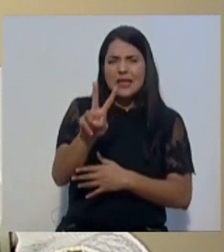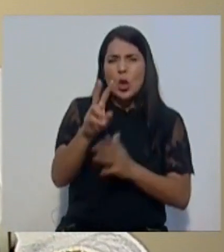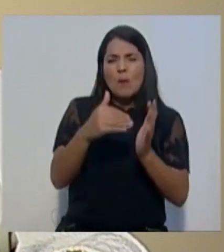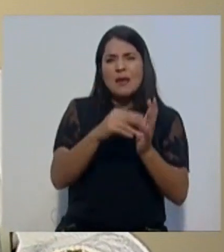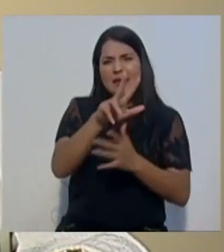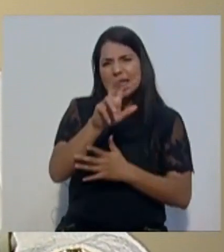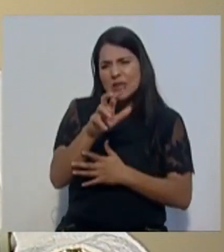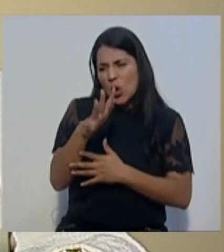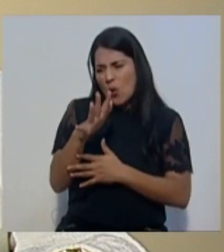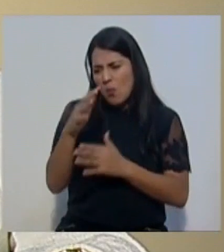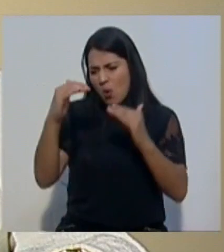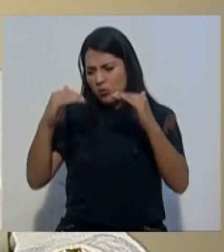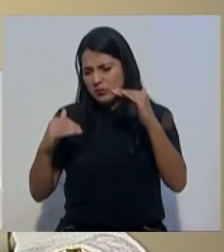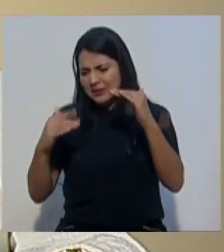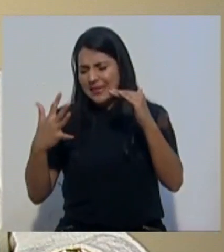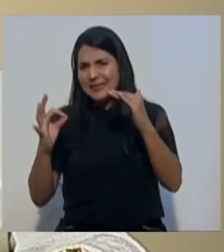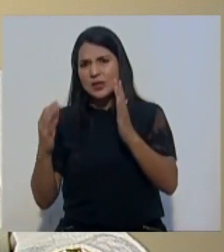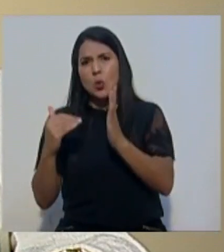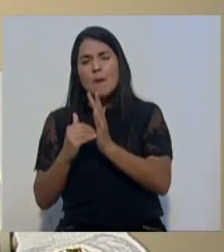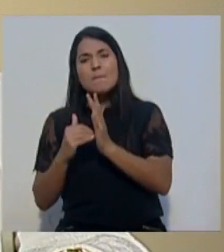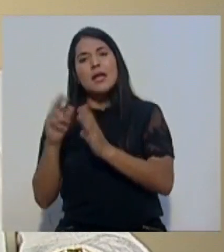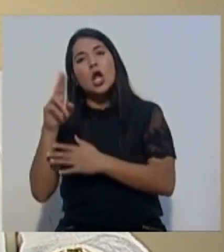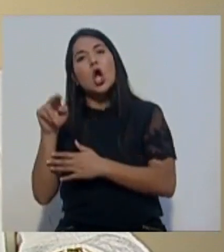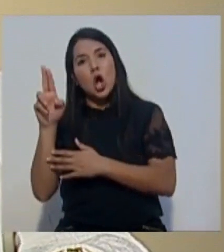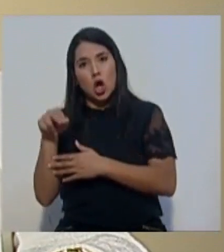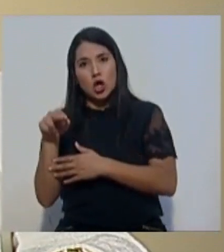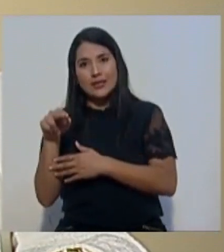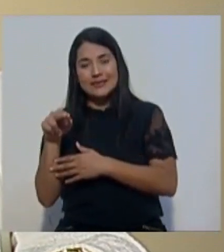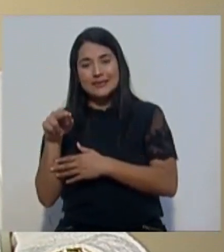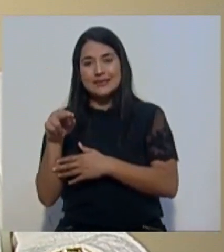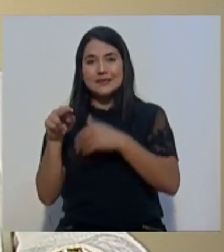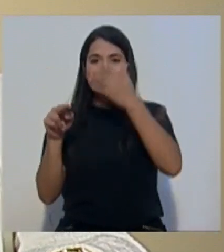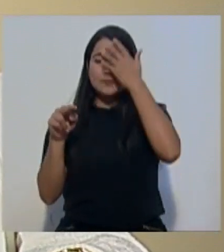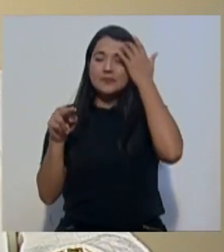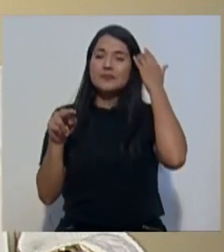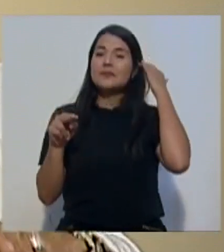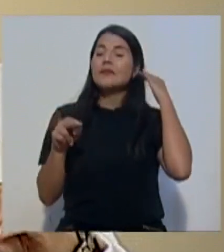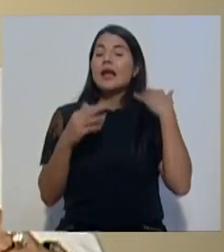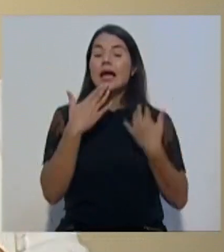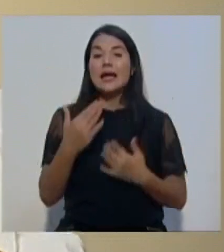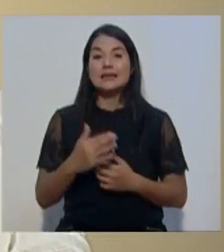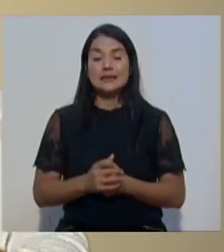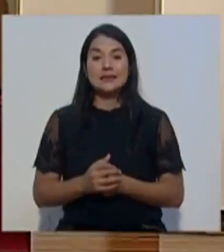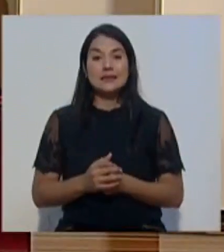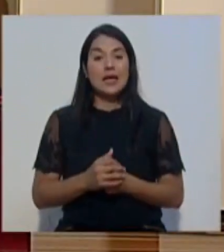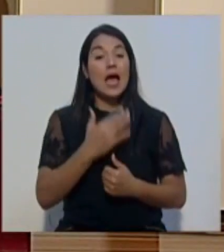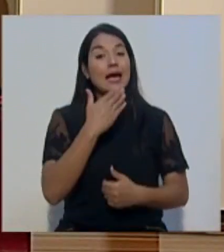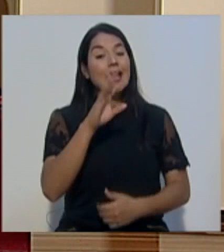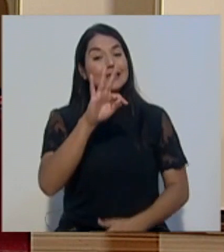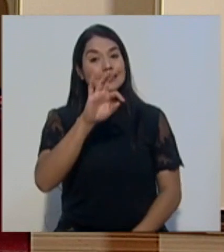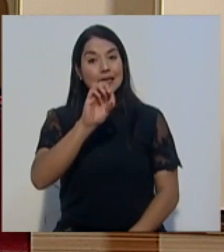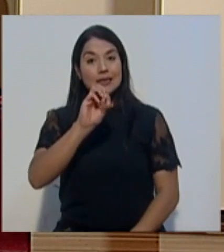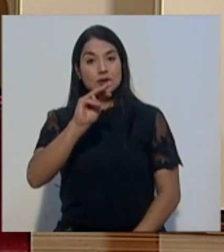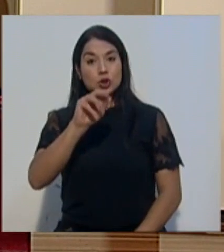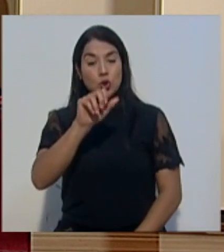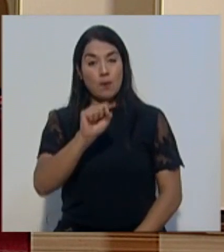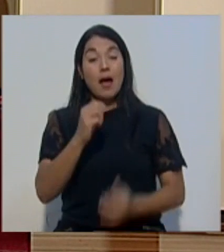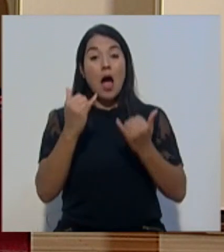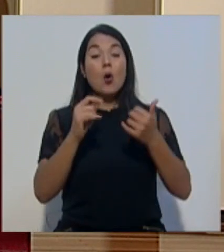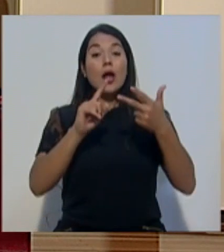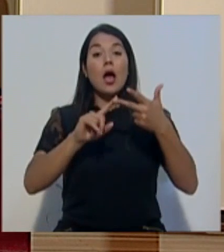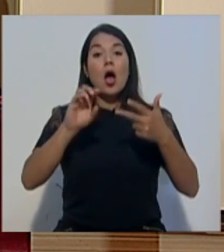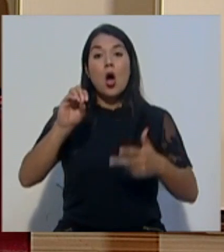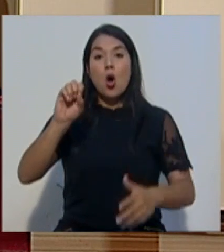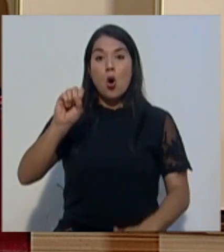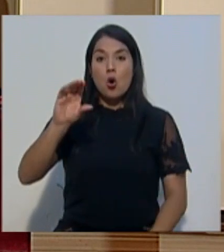quedan unos 19,000 colones el precio mix del saco de 76 kilos de arroz. Gracias. Gracias, Tomás. Óscar Ulloa, de Noticias Repretel.